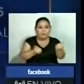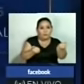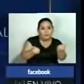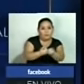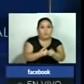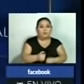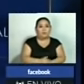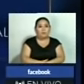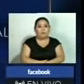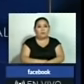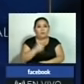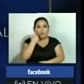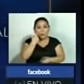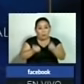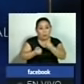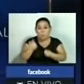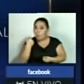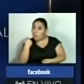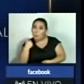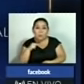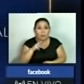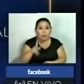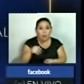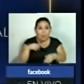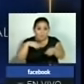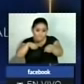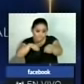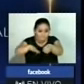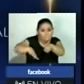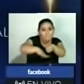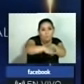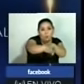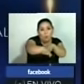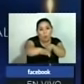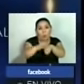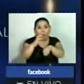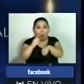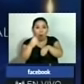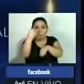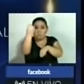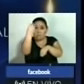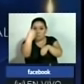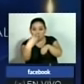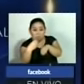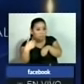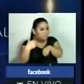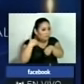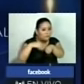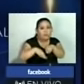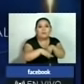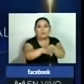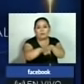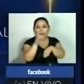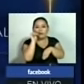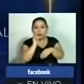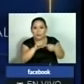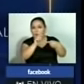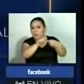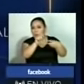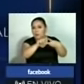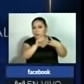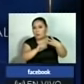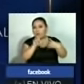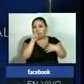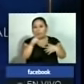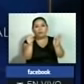incidentes. La distracción del conductor, la invasión del carril y no respetar las señales de tránsito siguen siendo